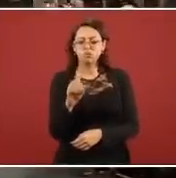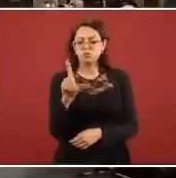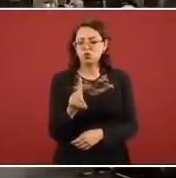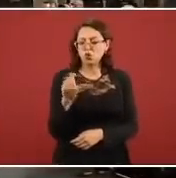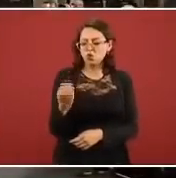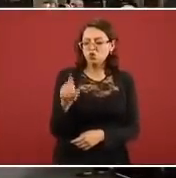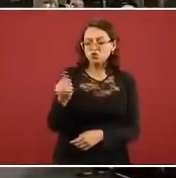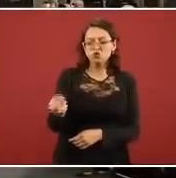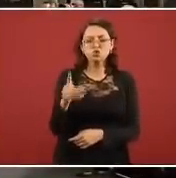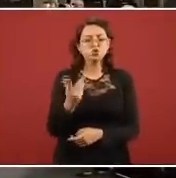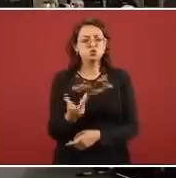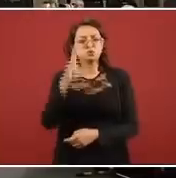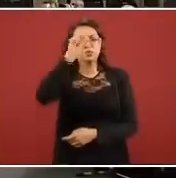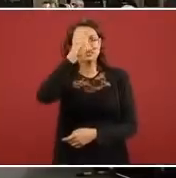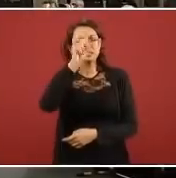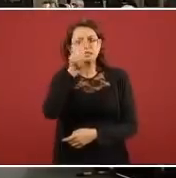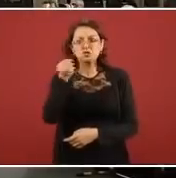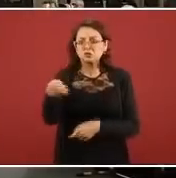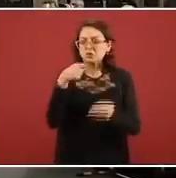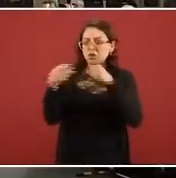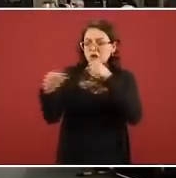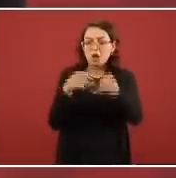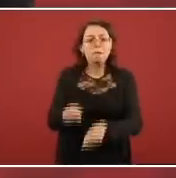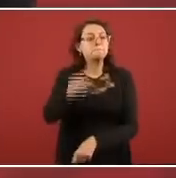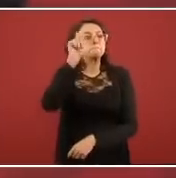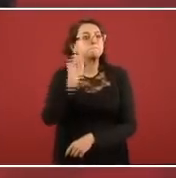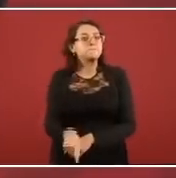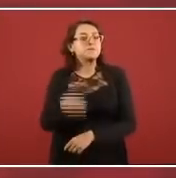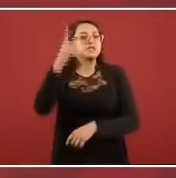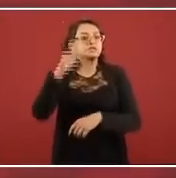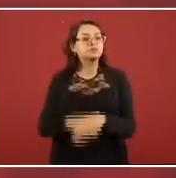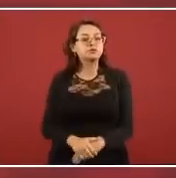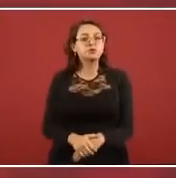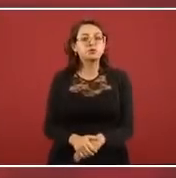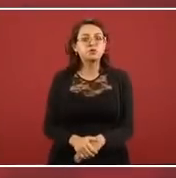mismo. Lo mismo. Imagínense, Broso, hasta